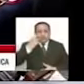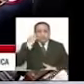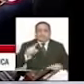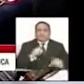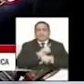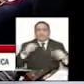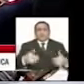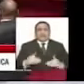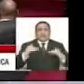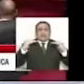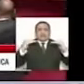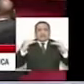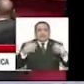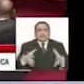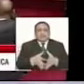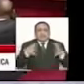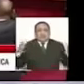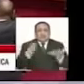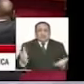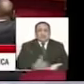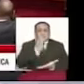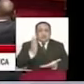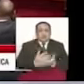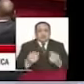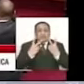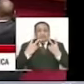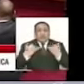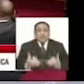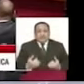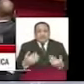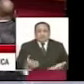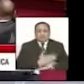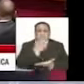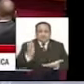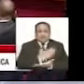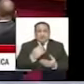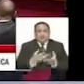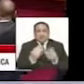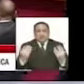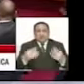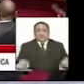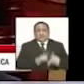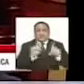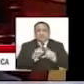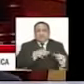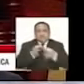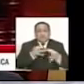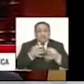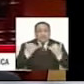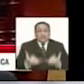tan bonitas, la realidad puede resultar realmente muy desagradable.